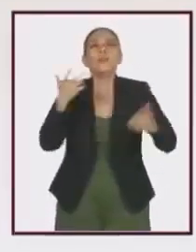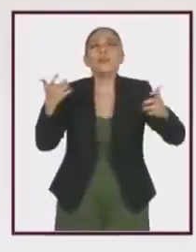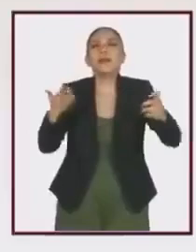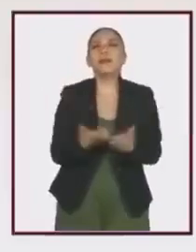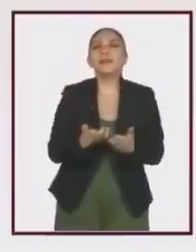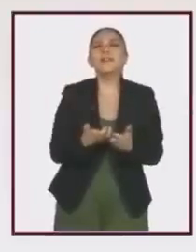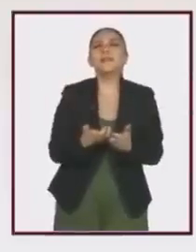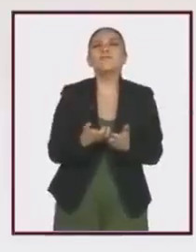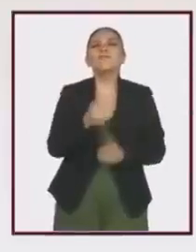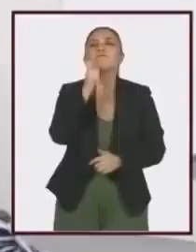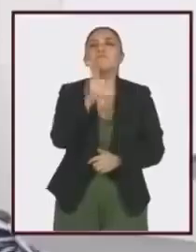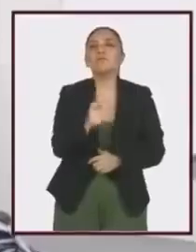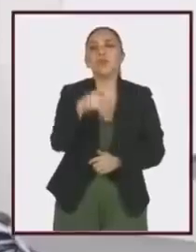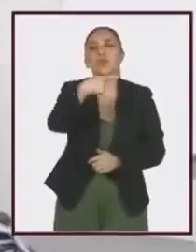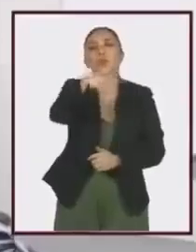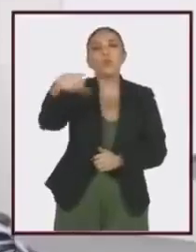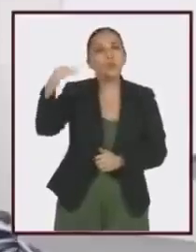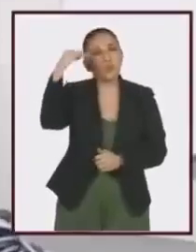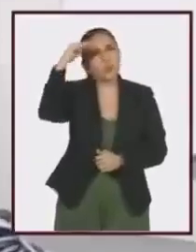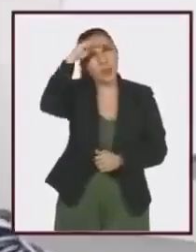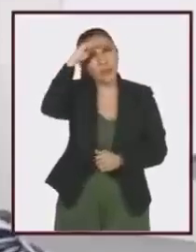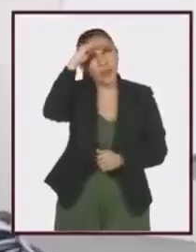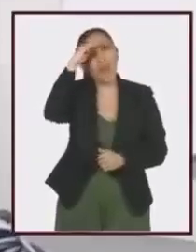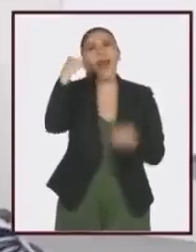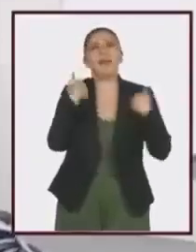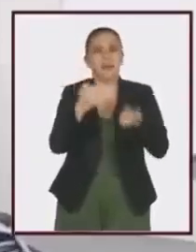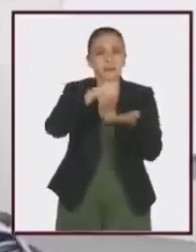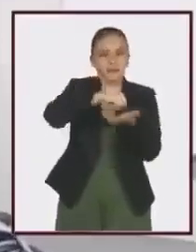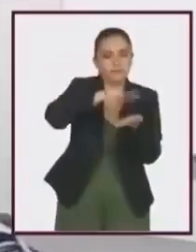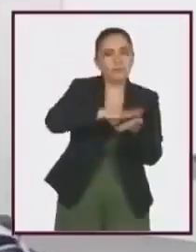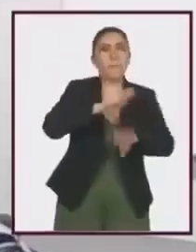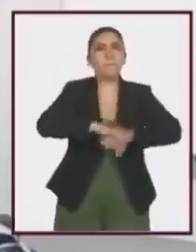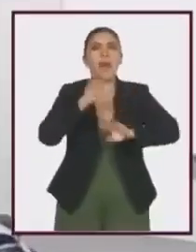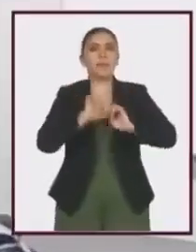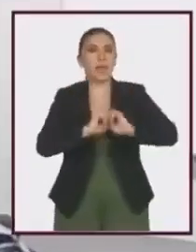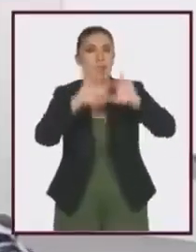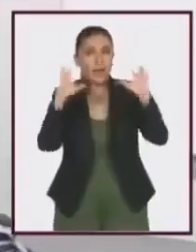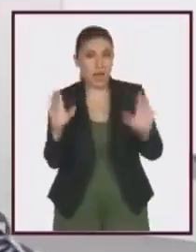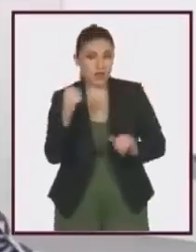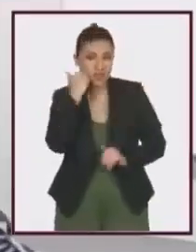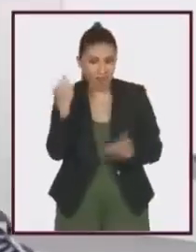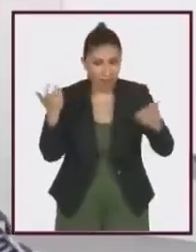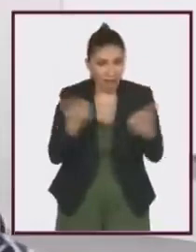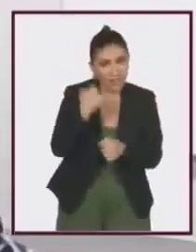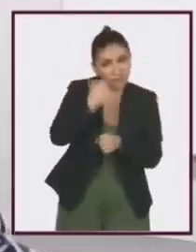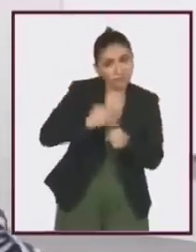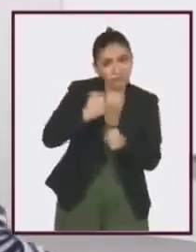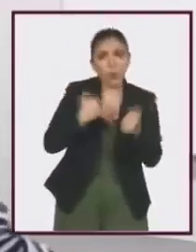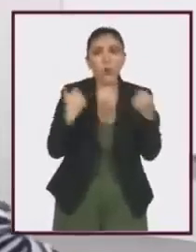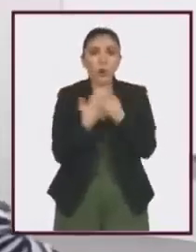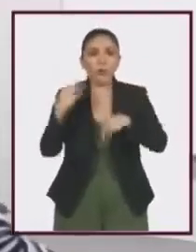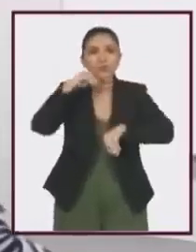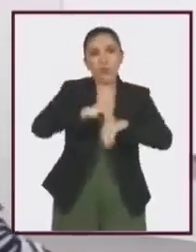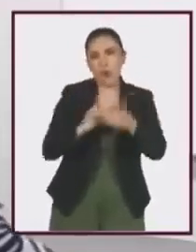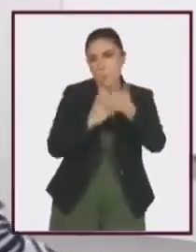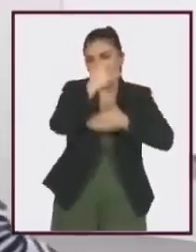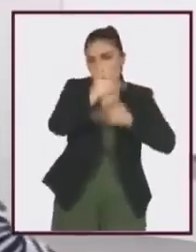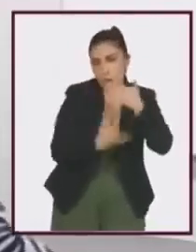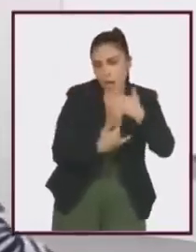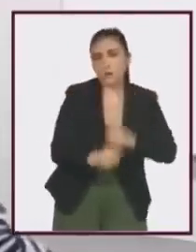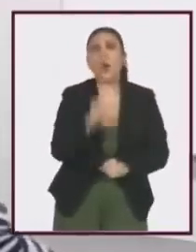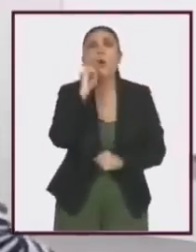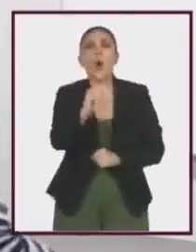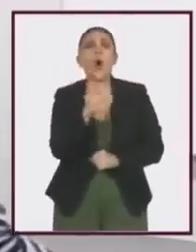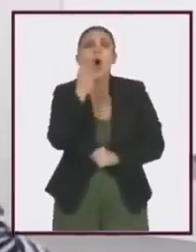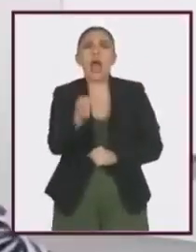de alguna manera a plantear de manera clara si van ustedes a trabajar a través de un proyecto o si el contenido